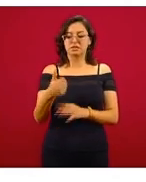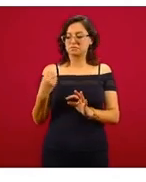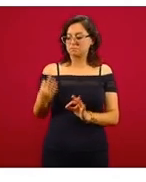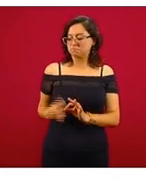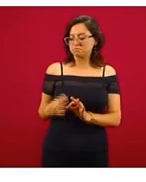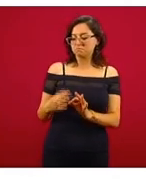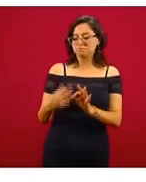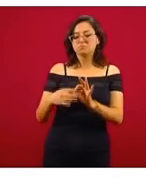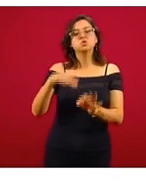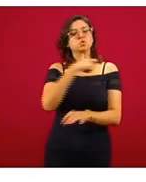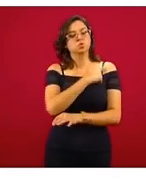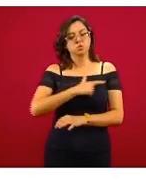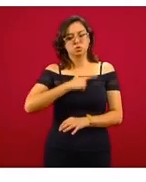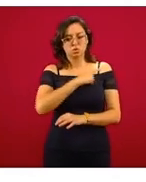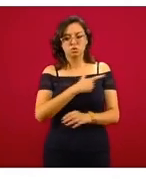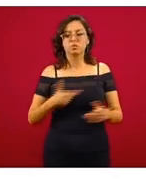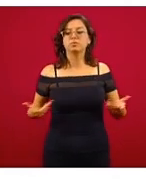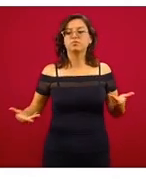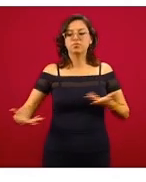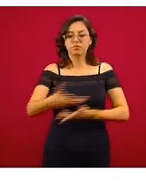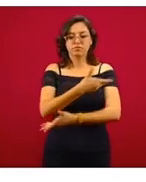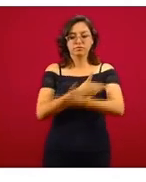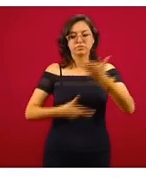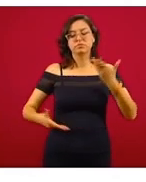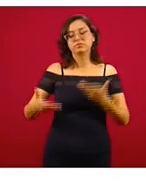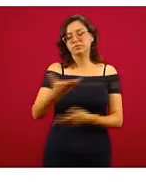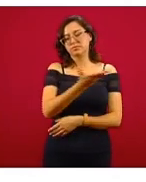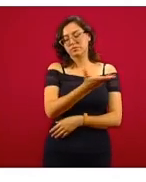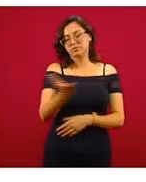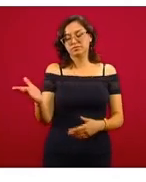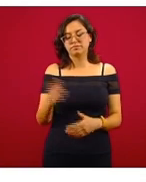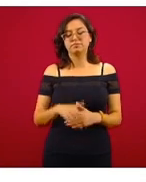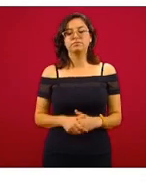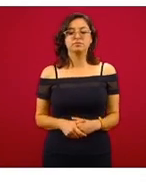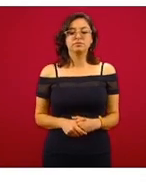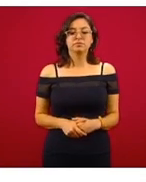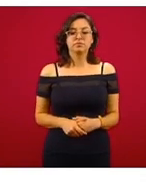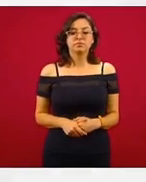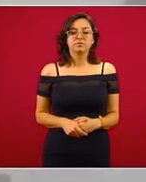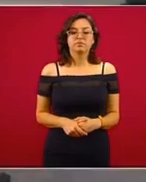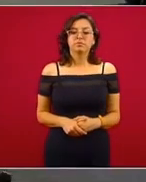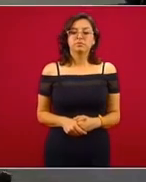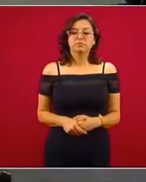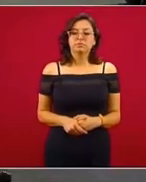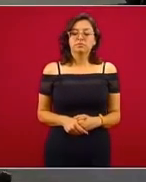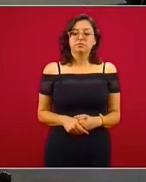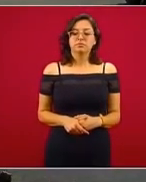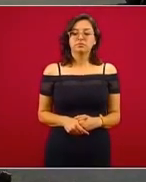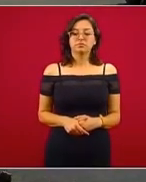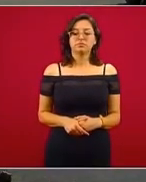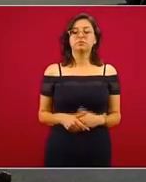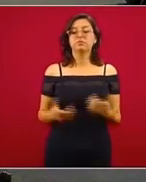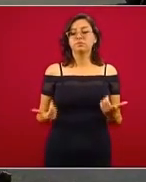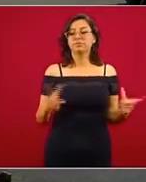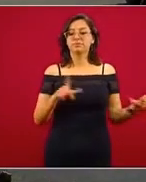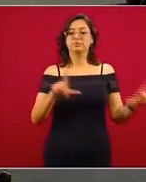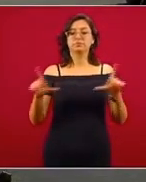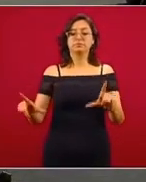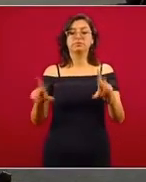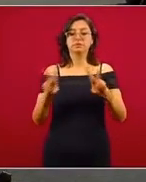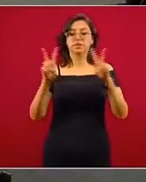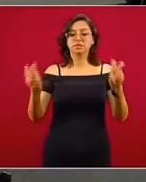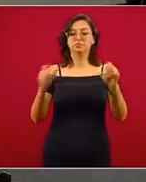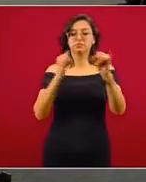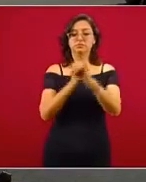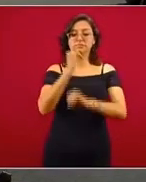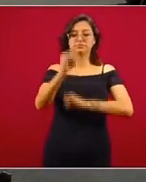hemos tenido, national con mucho campaign gusto of safe compartir distance. muchas de ellas con todos ustedes. Vamos a la primera diapositiva del Let's panorama begin with the first internacional, slide.